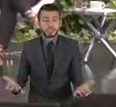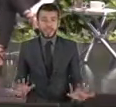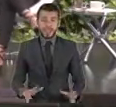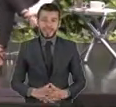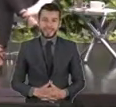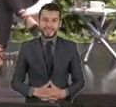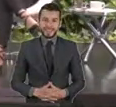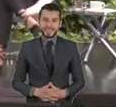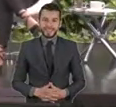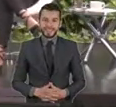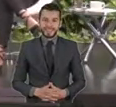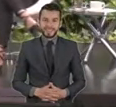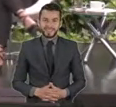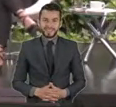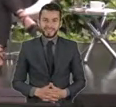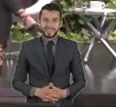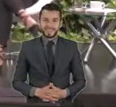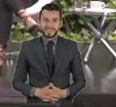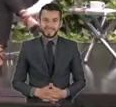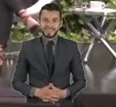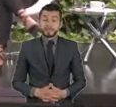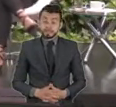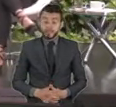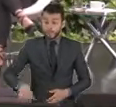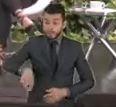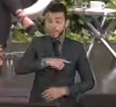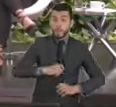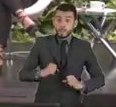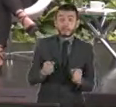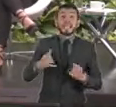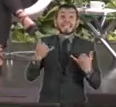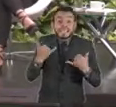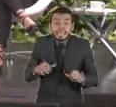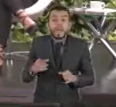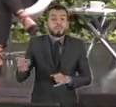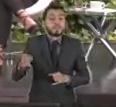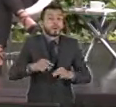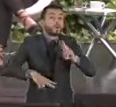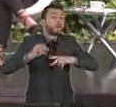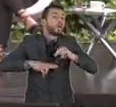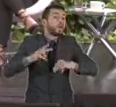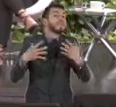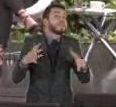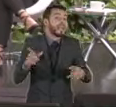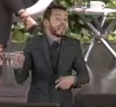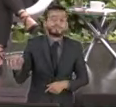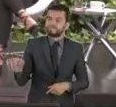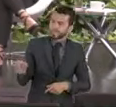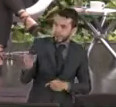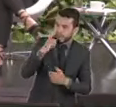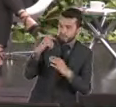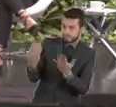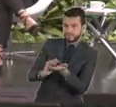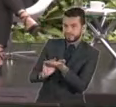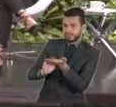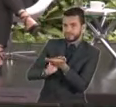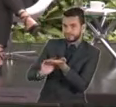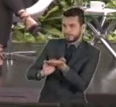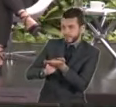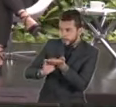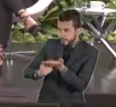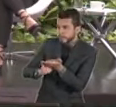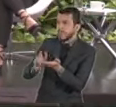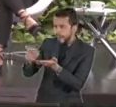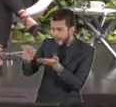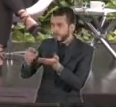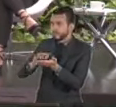desde la ciudad construida, la tenemos que revitalizar hacia distritos de 30 minutos, y la ciudad que tenemos por hacer la tenemos que organizar en